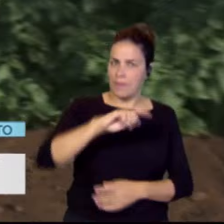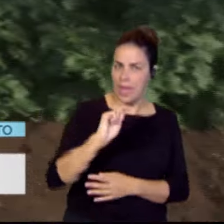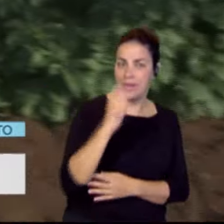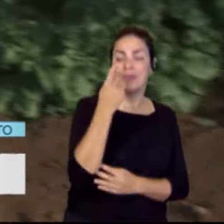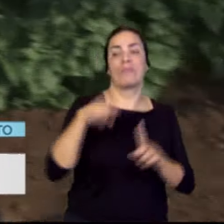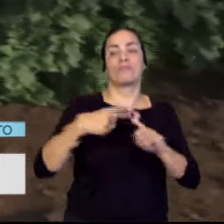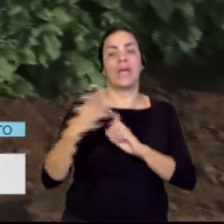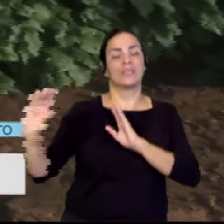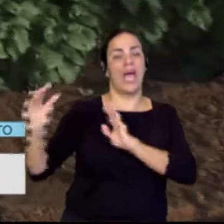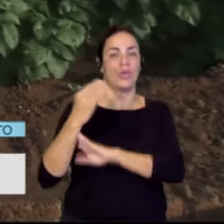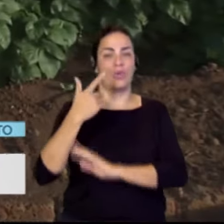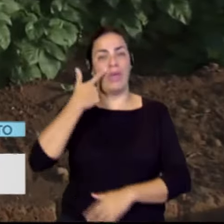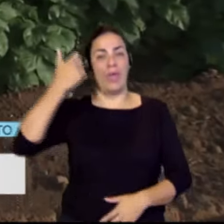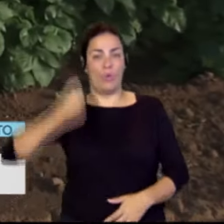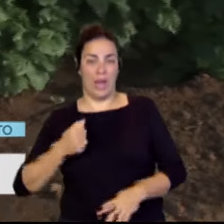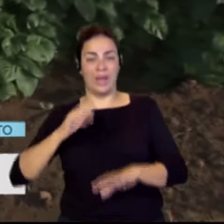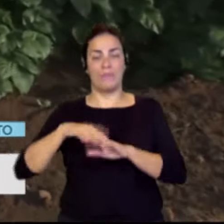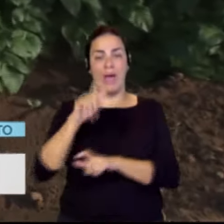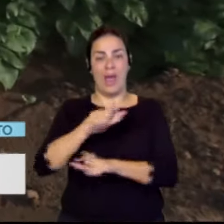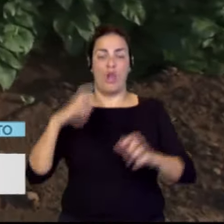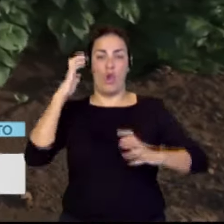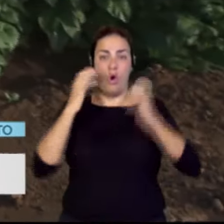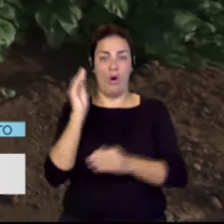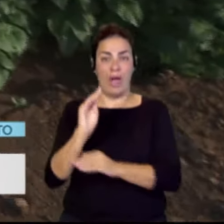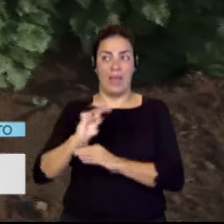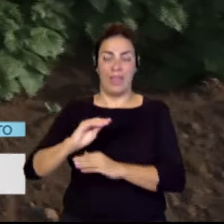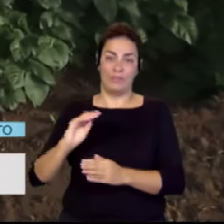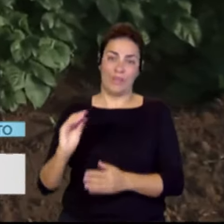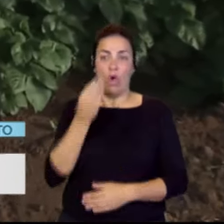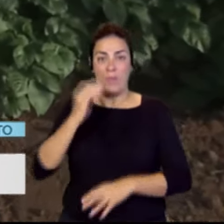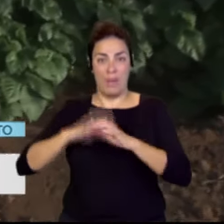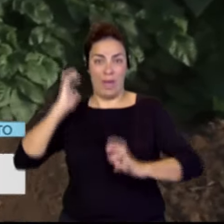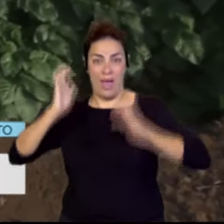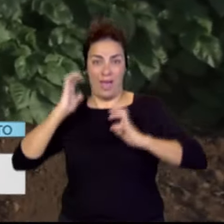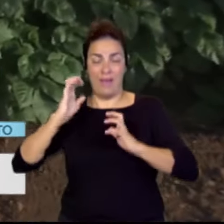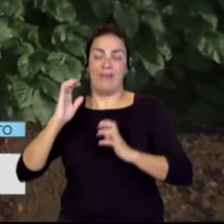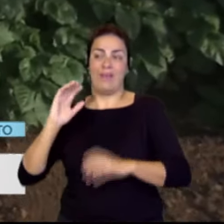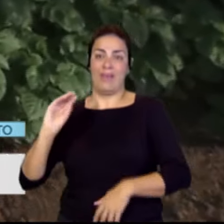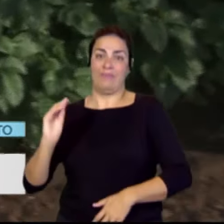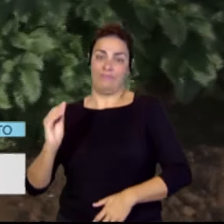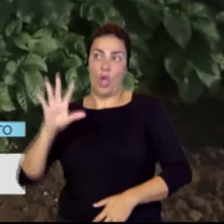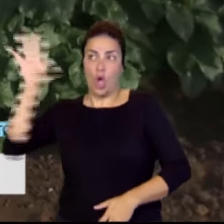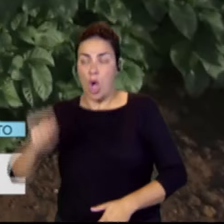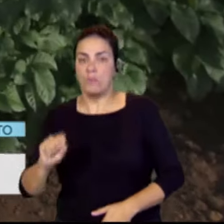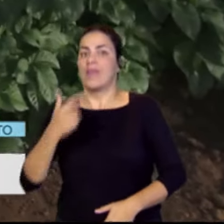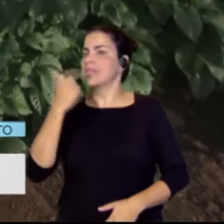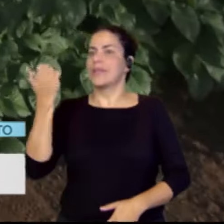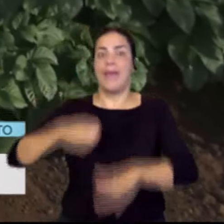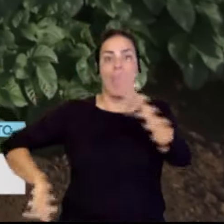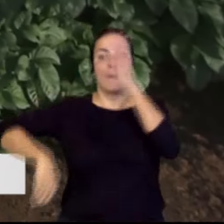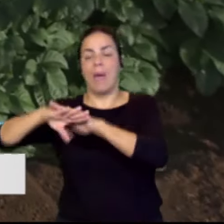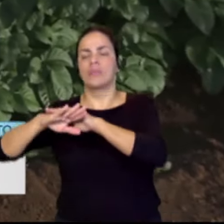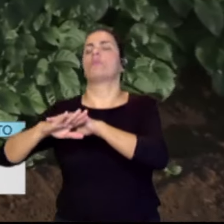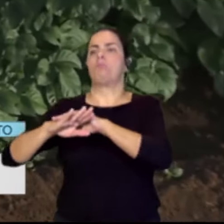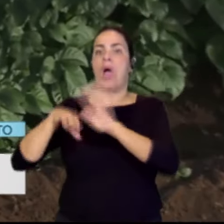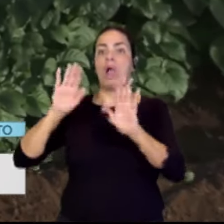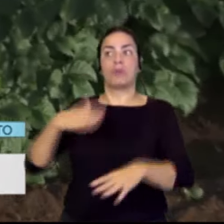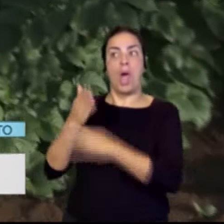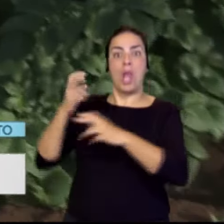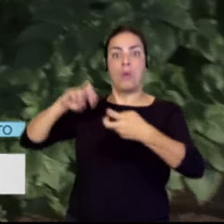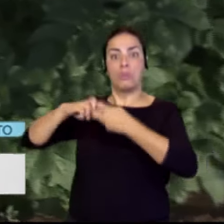Ucrania para los ganaderos que compran pienso que dice que hubieran llegado a su tope máximo pero que han podido ir a Bruselas y le han aprobado